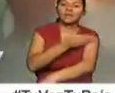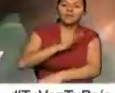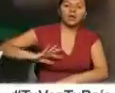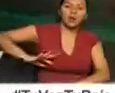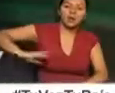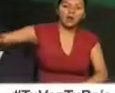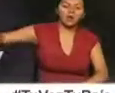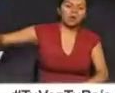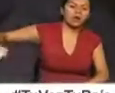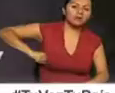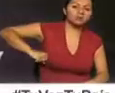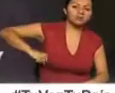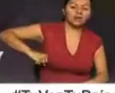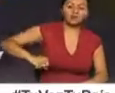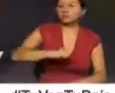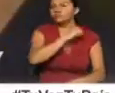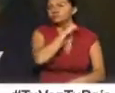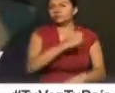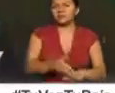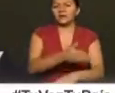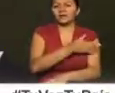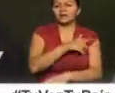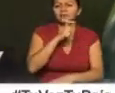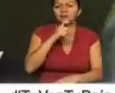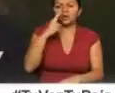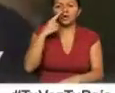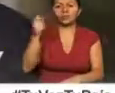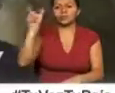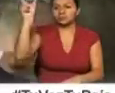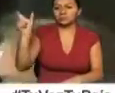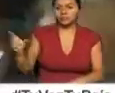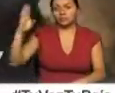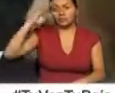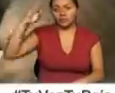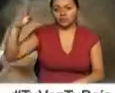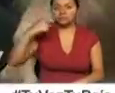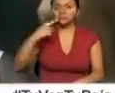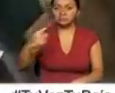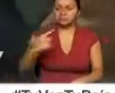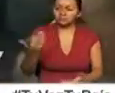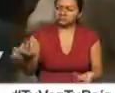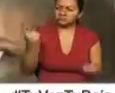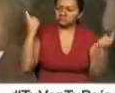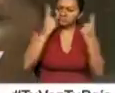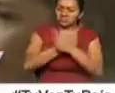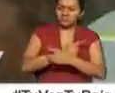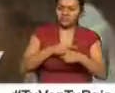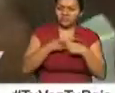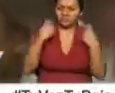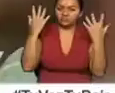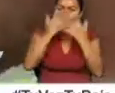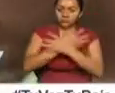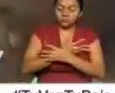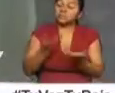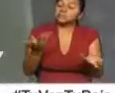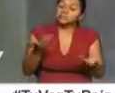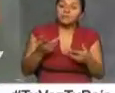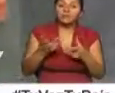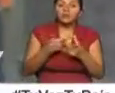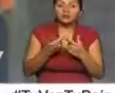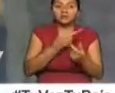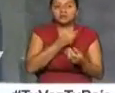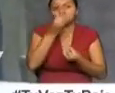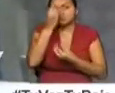de un asalto del que habrían sido objeto por parte de hombres vestidos de policías junto a otros dos colegas. Según su versión, el